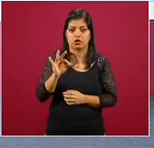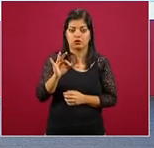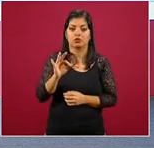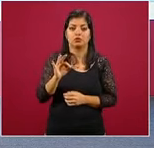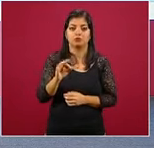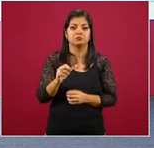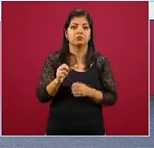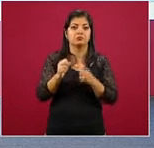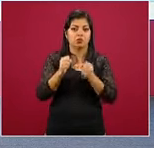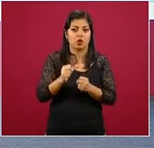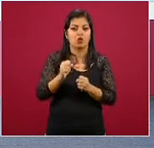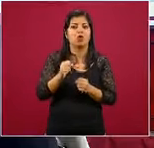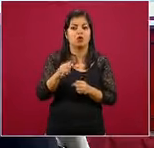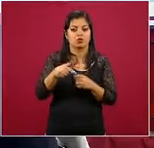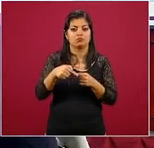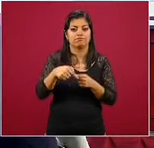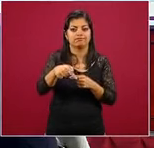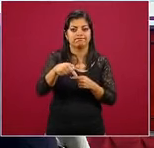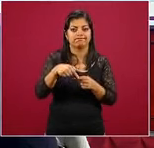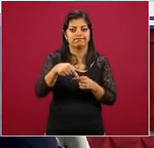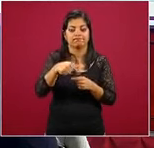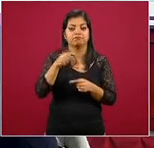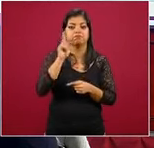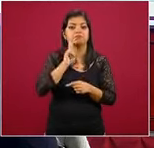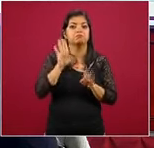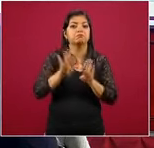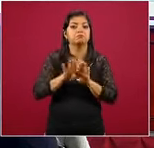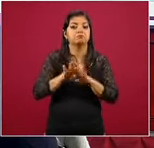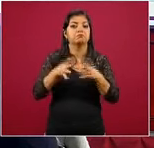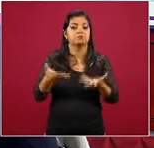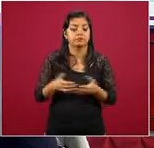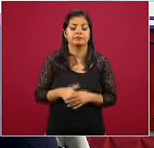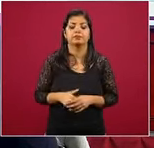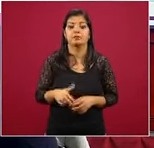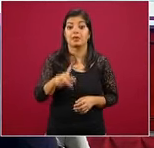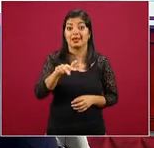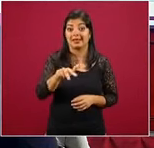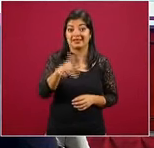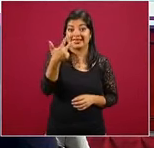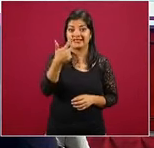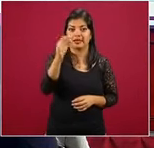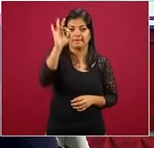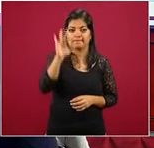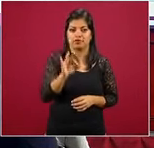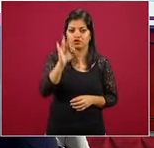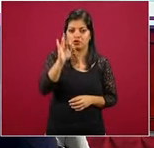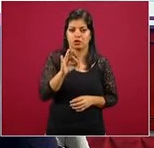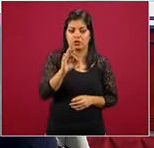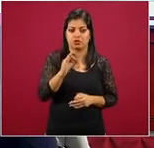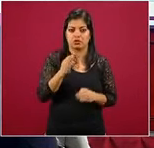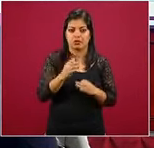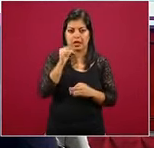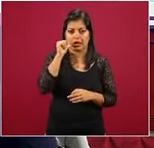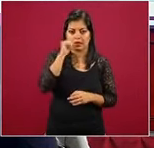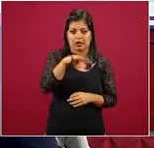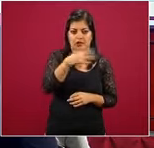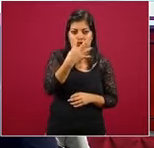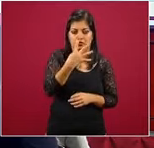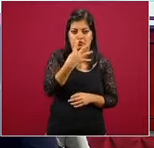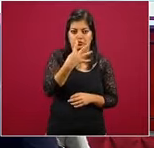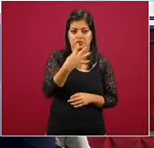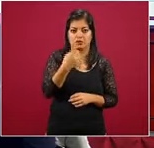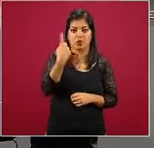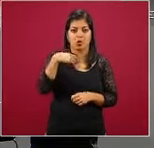también cómo se mueve al correr la semana. 13% son los casos activos estimados. Ayer era 14, la semana